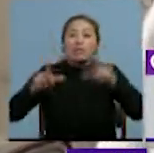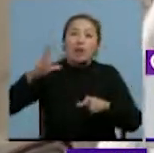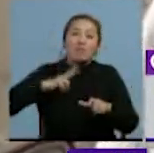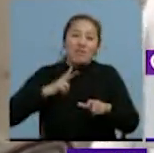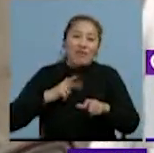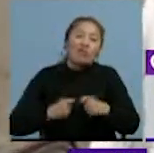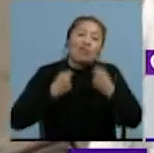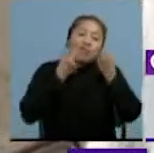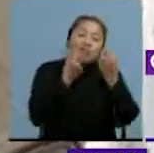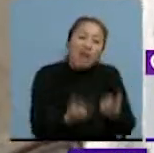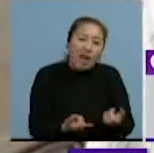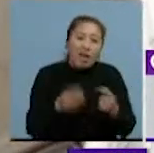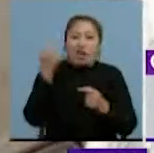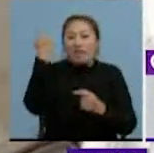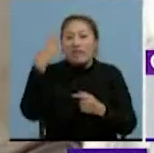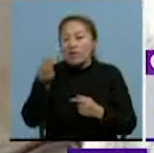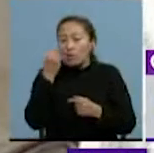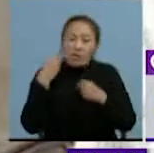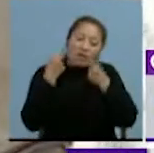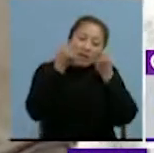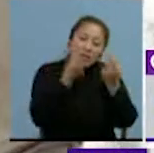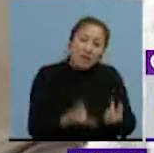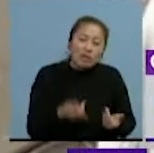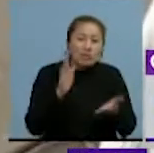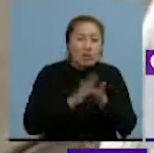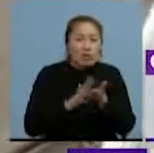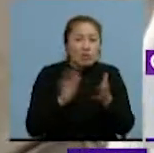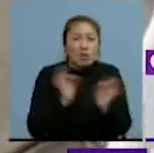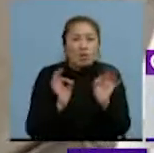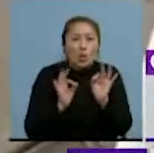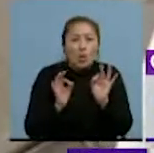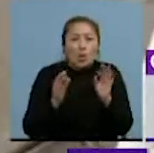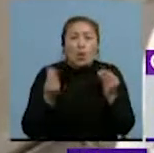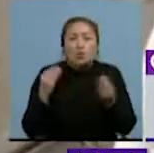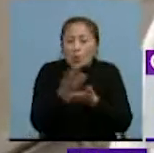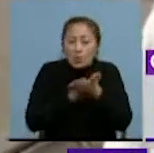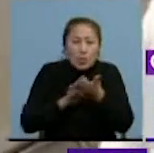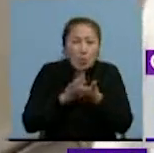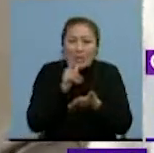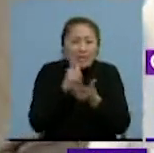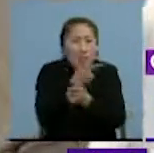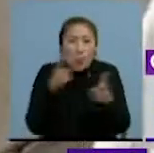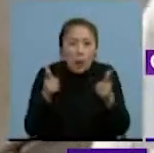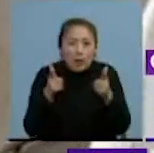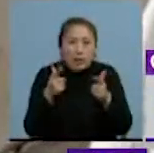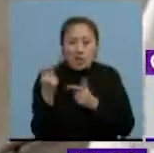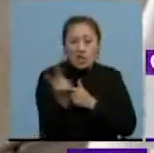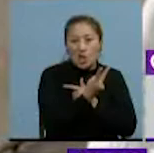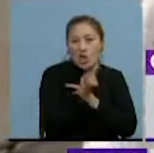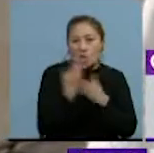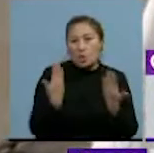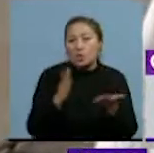de Alimentos. O sea, es una situación que vemos que no tiene ningún tipo de solución, que son las dos cosas que